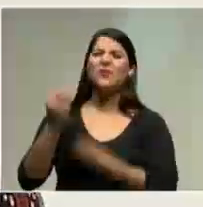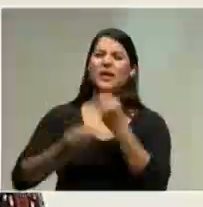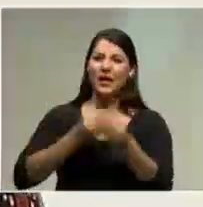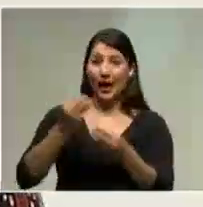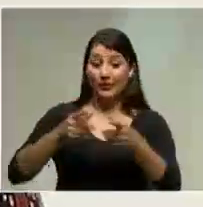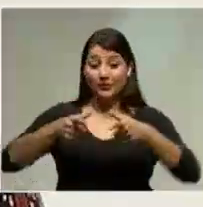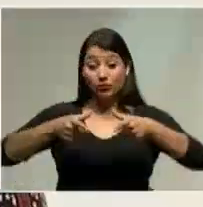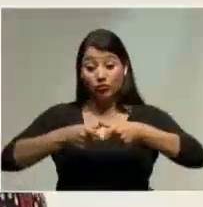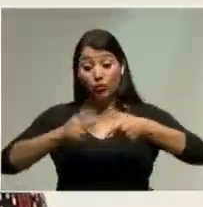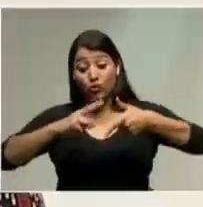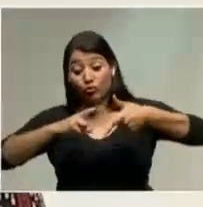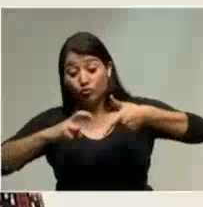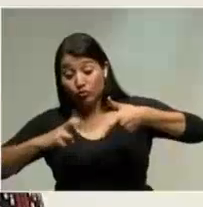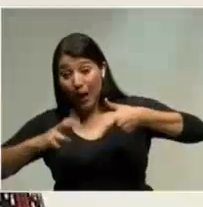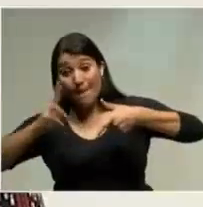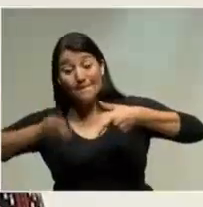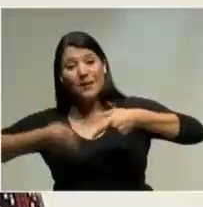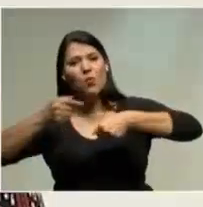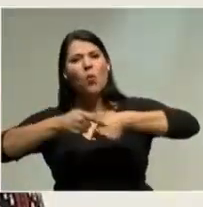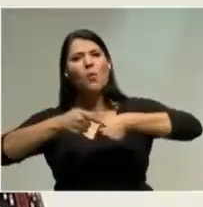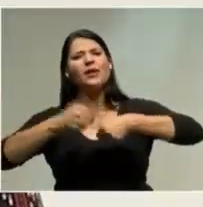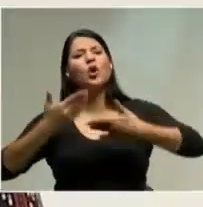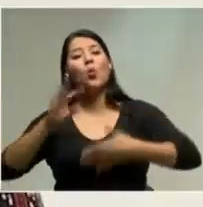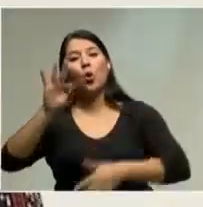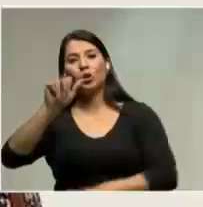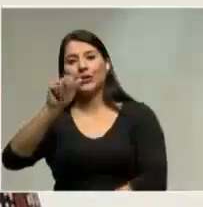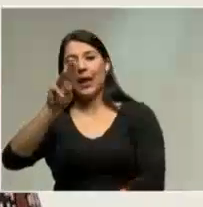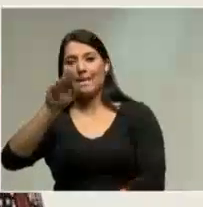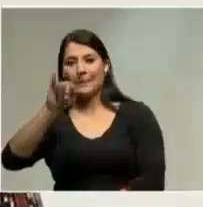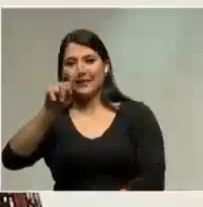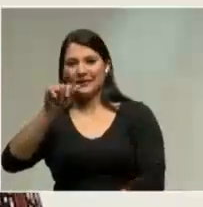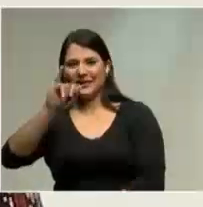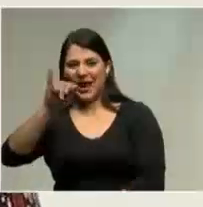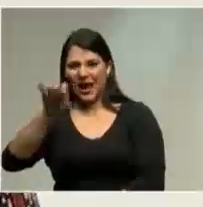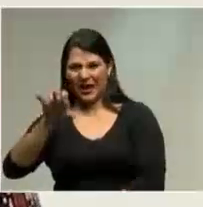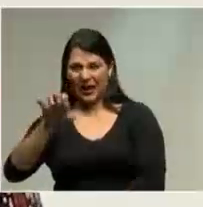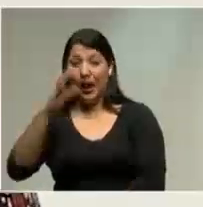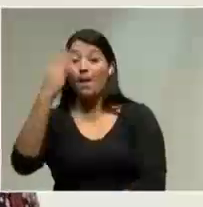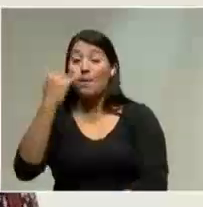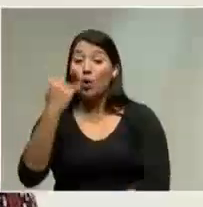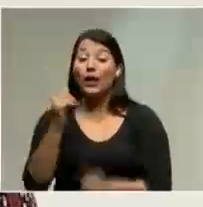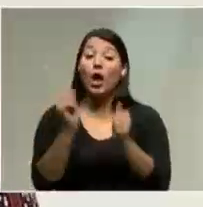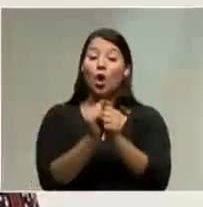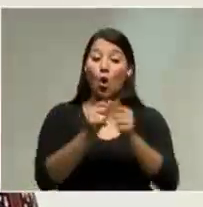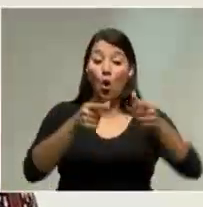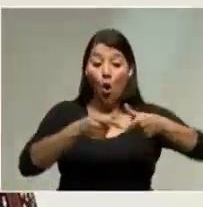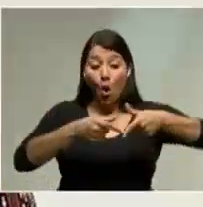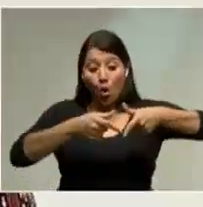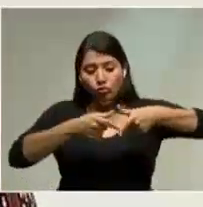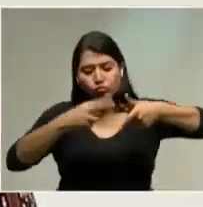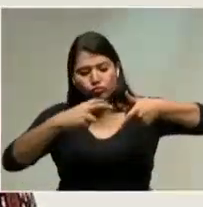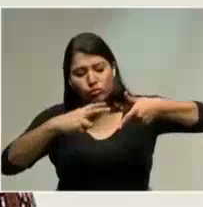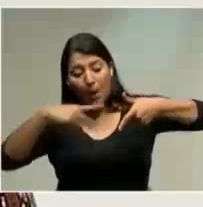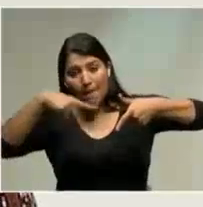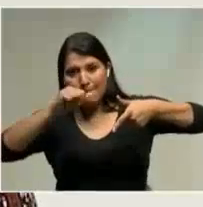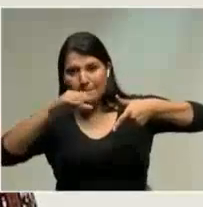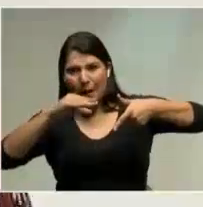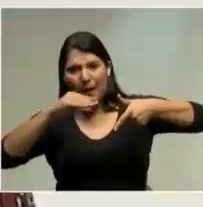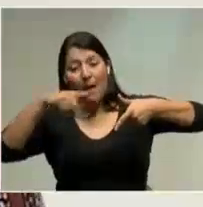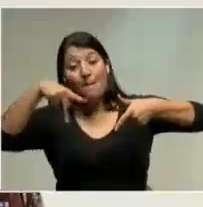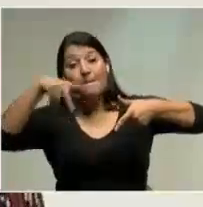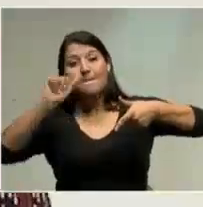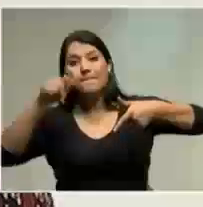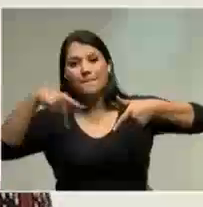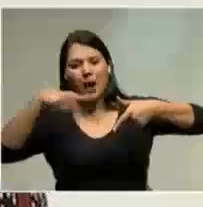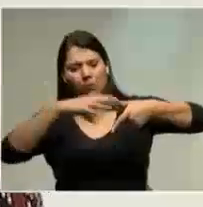momento del Papa Nicolau, se toma el líquido, ¿verdad? Porque con la citología o Papa Nicolau lo que se ve es que se toman células